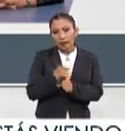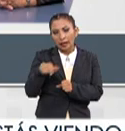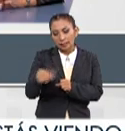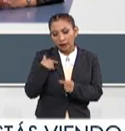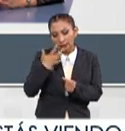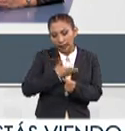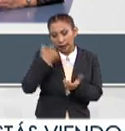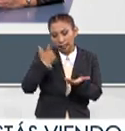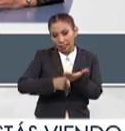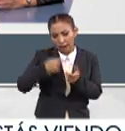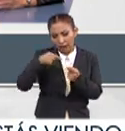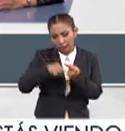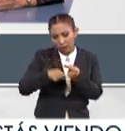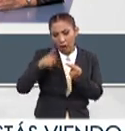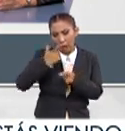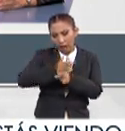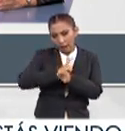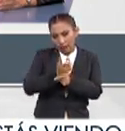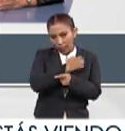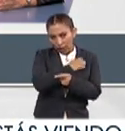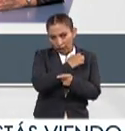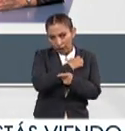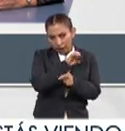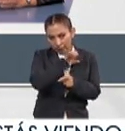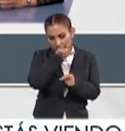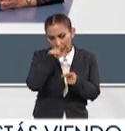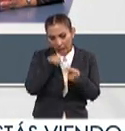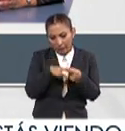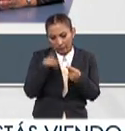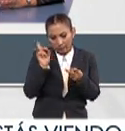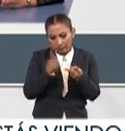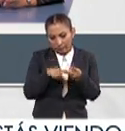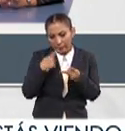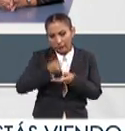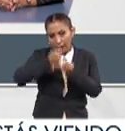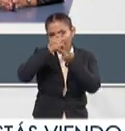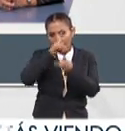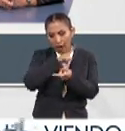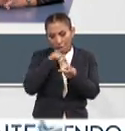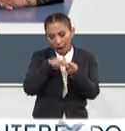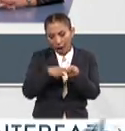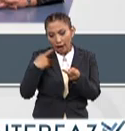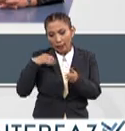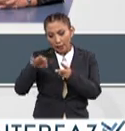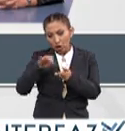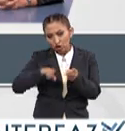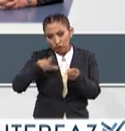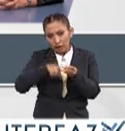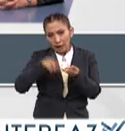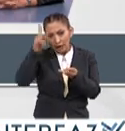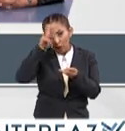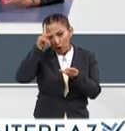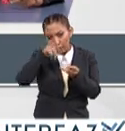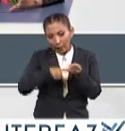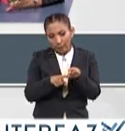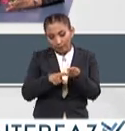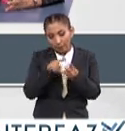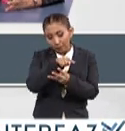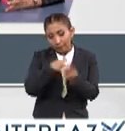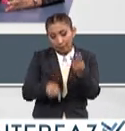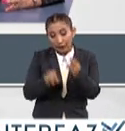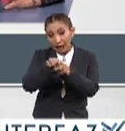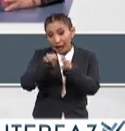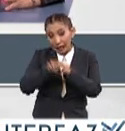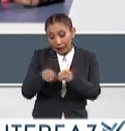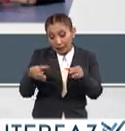Está compuesto por los licenciados en educación especial, terapeuta del lenguaje, trabajo social y psicología. Entonces es